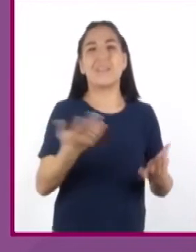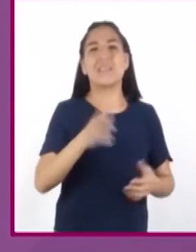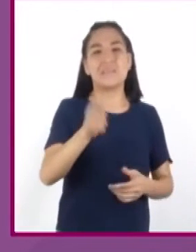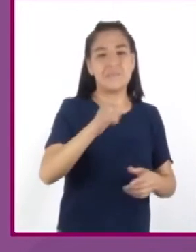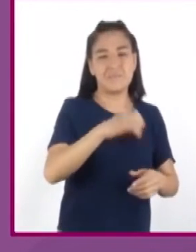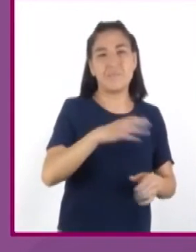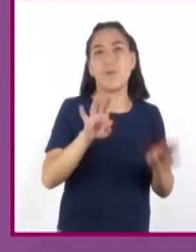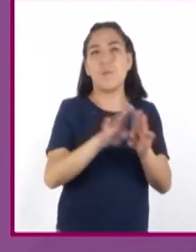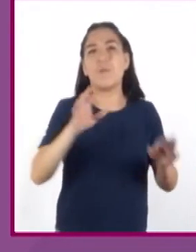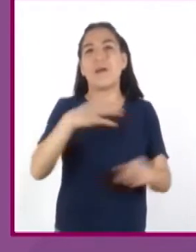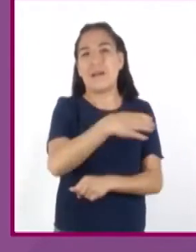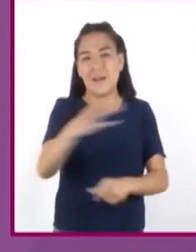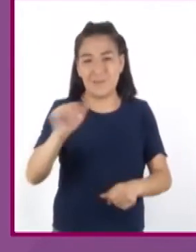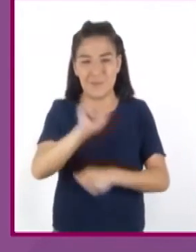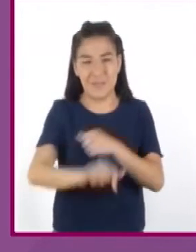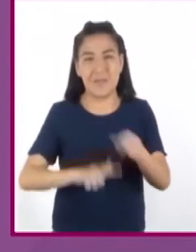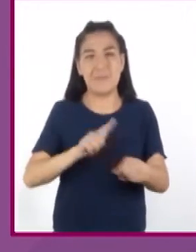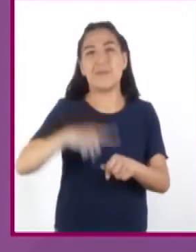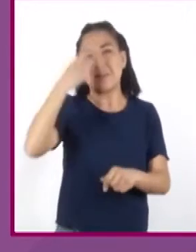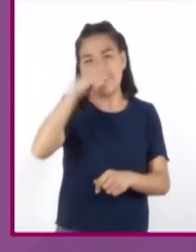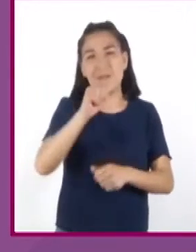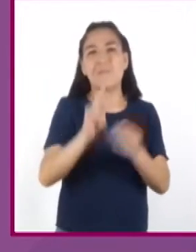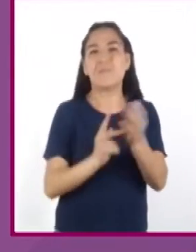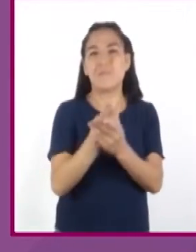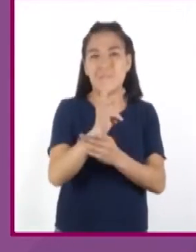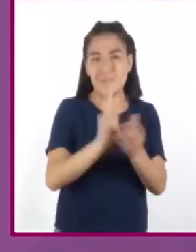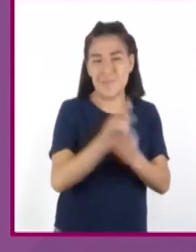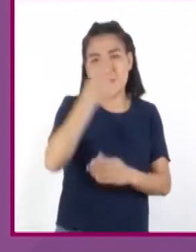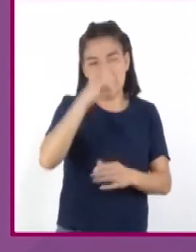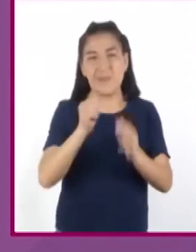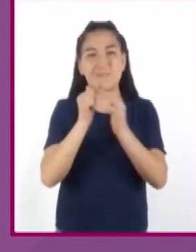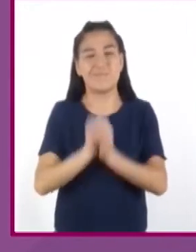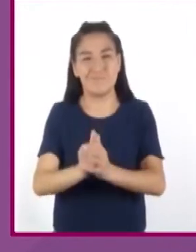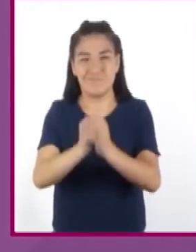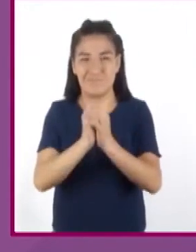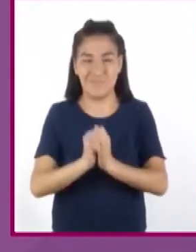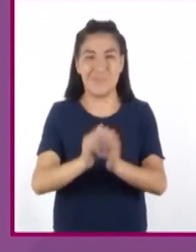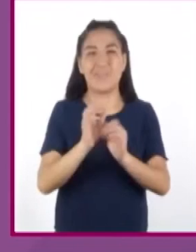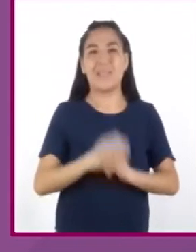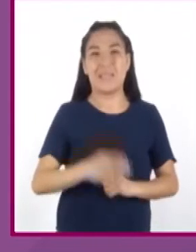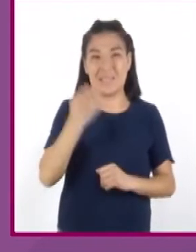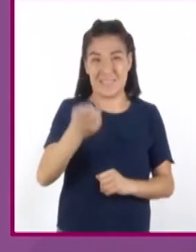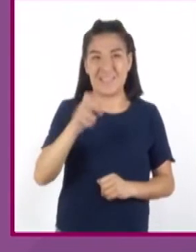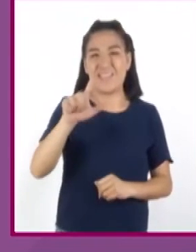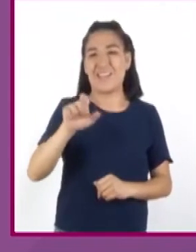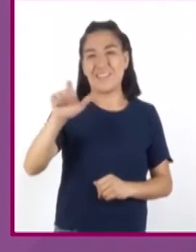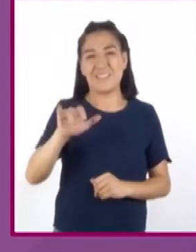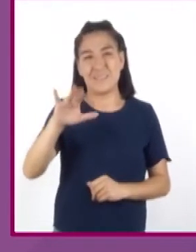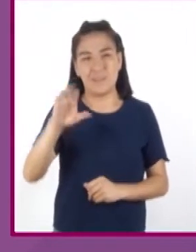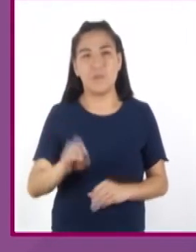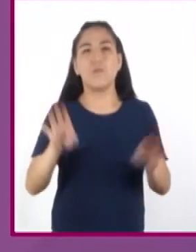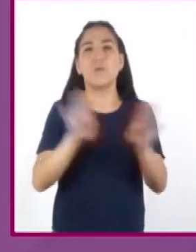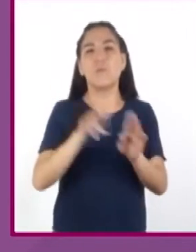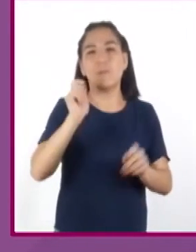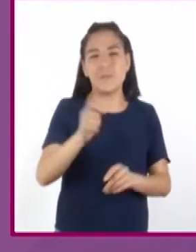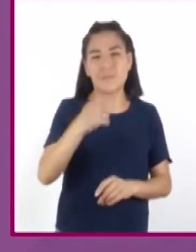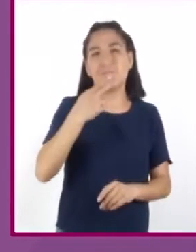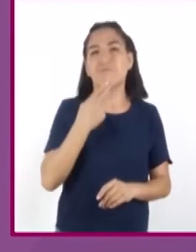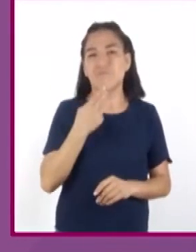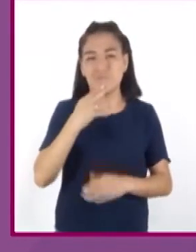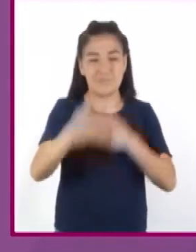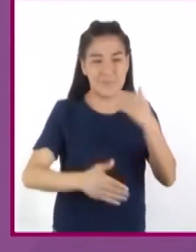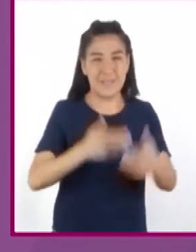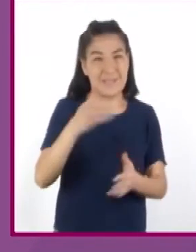campo, así como la herbolaria que requerían para llevar a cabo sus ritos. Y este léxico que nos ha sido heredado lo continuamos utilizando.